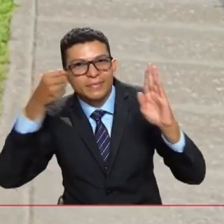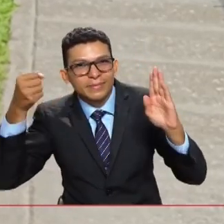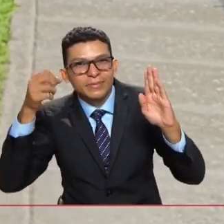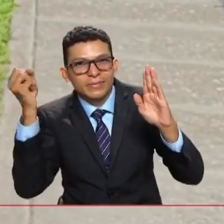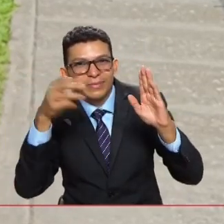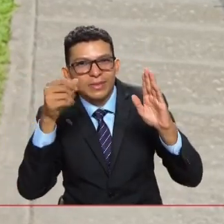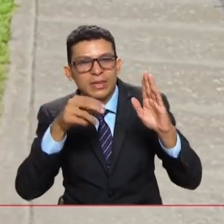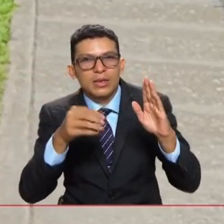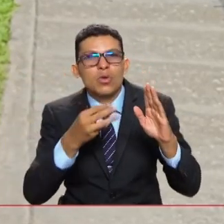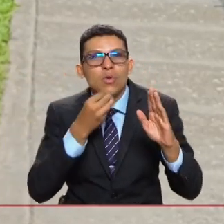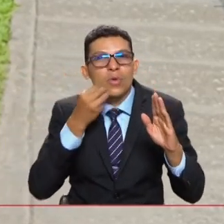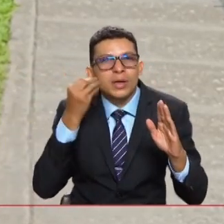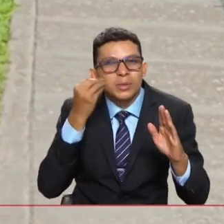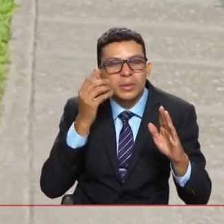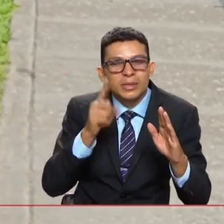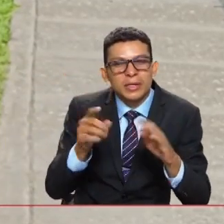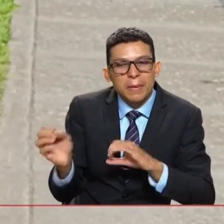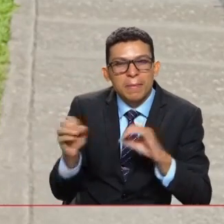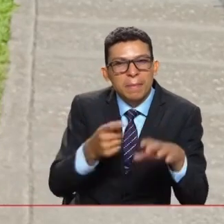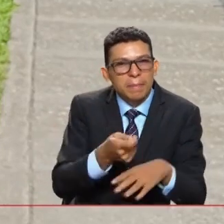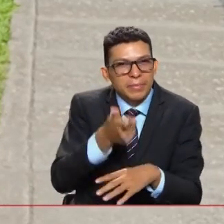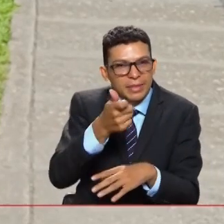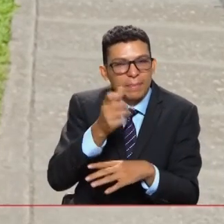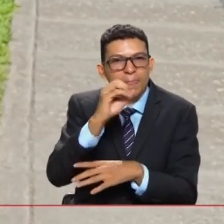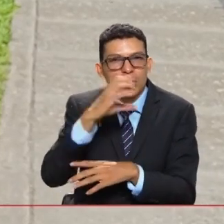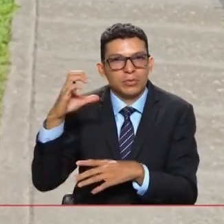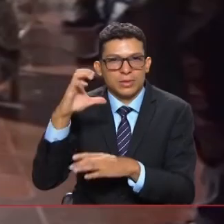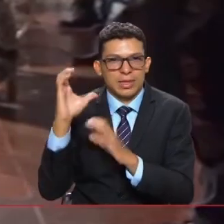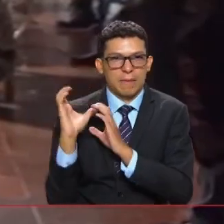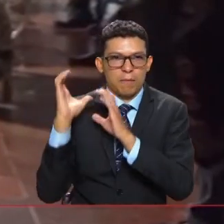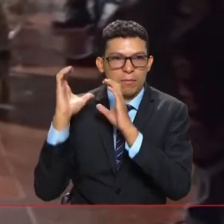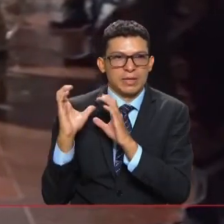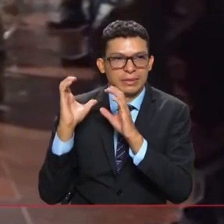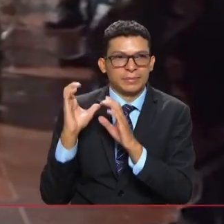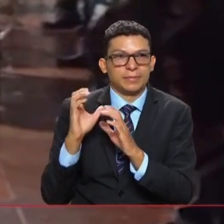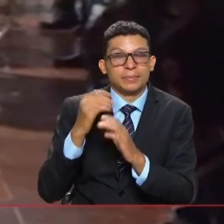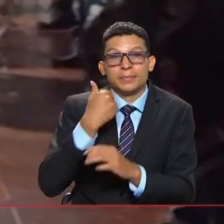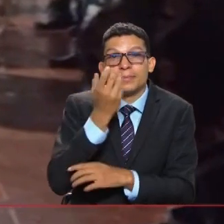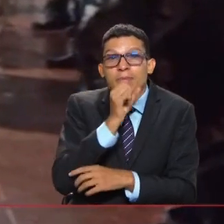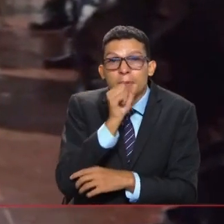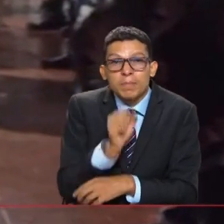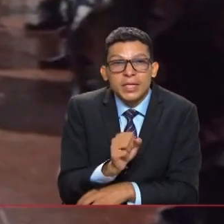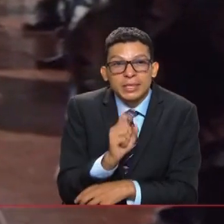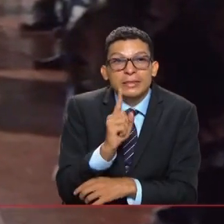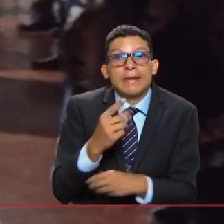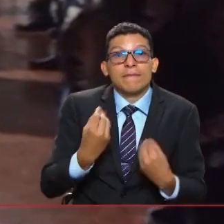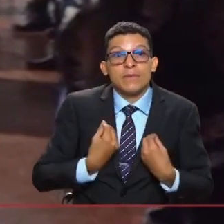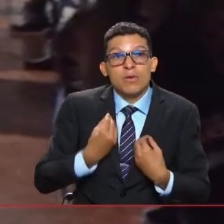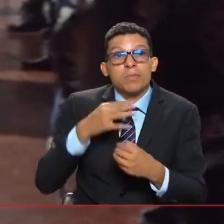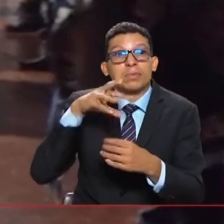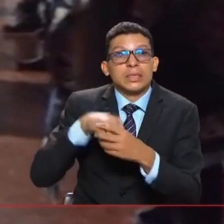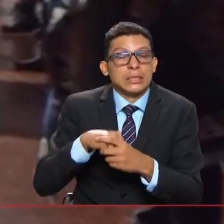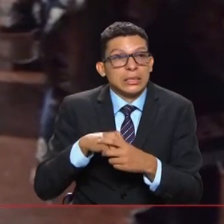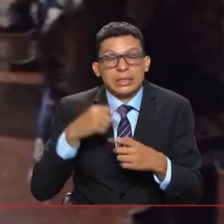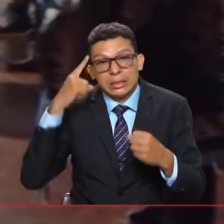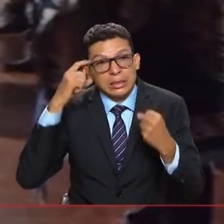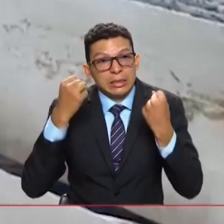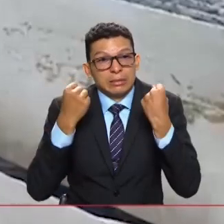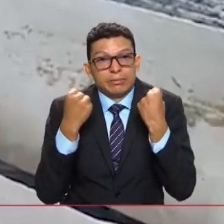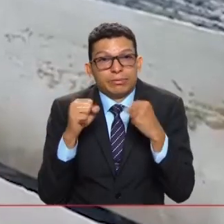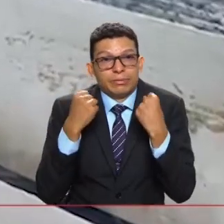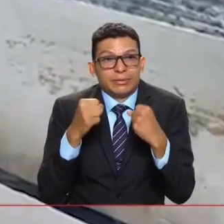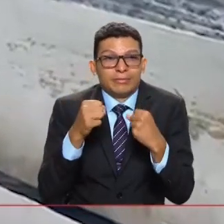Julia en el sector Cajete, al occidente de Popayán. Los adultos mayores que habitan este lugar, pues